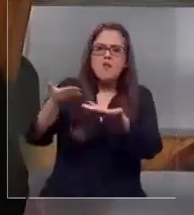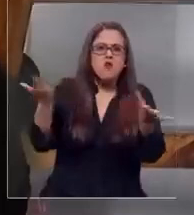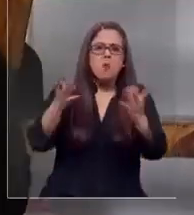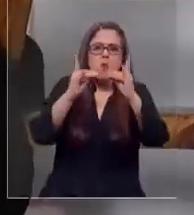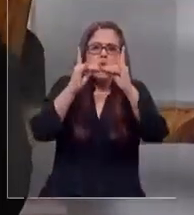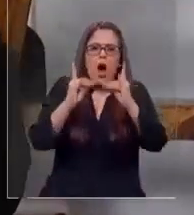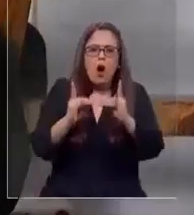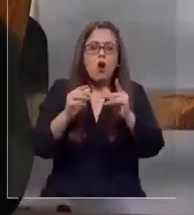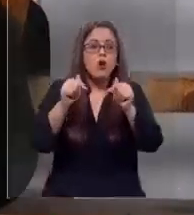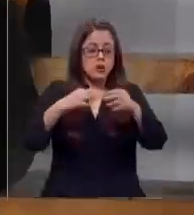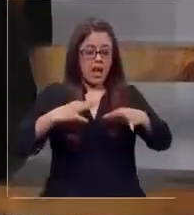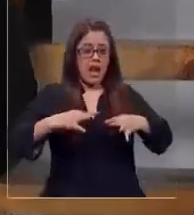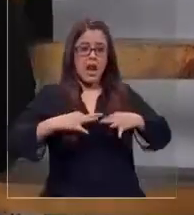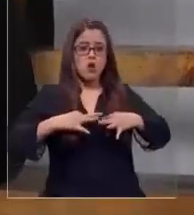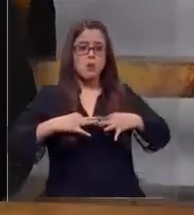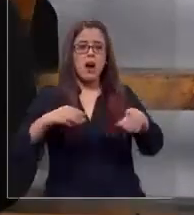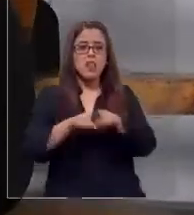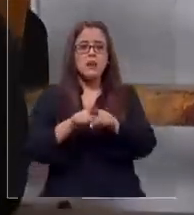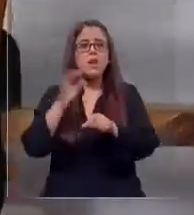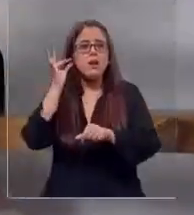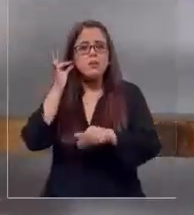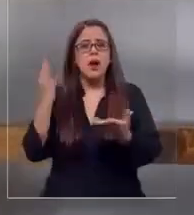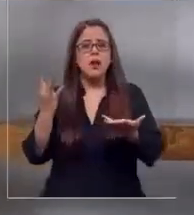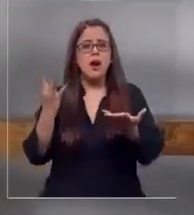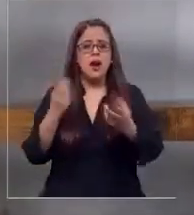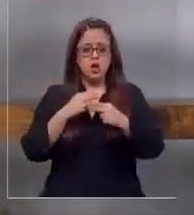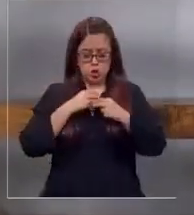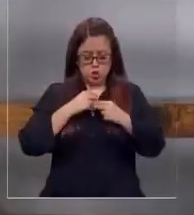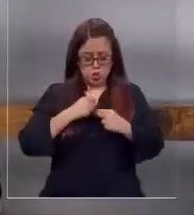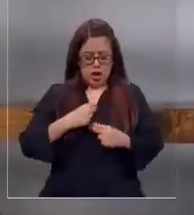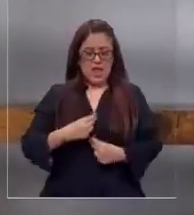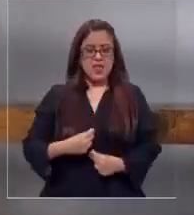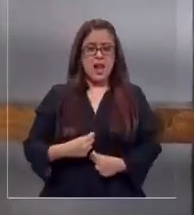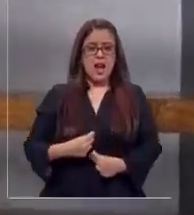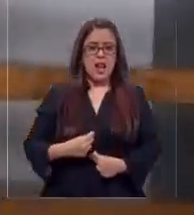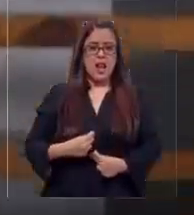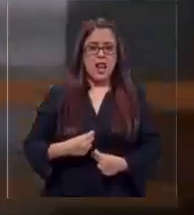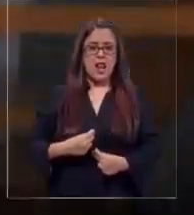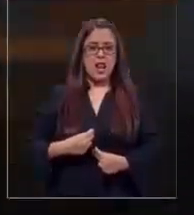Su delantal, su blusa manchada con sangre